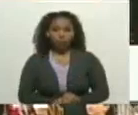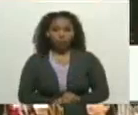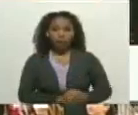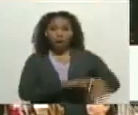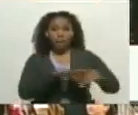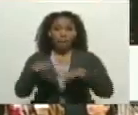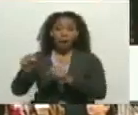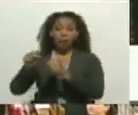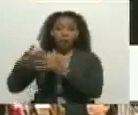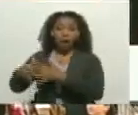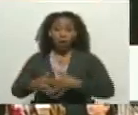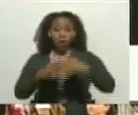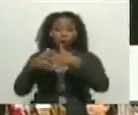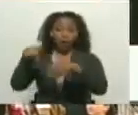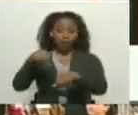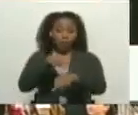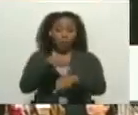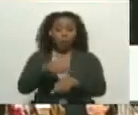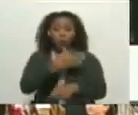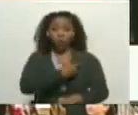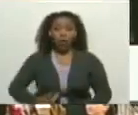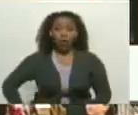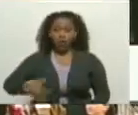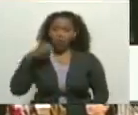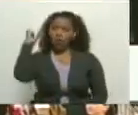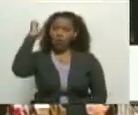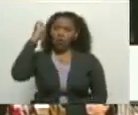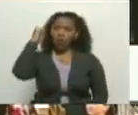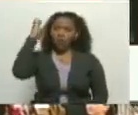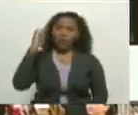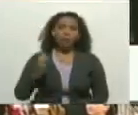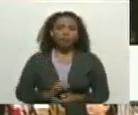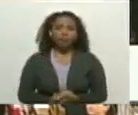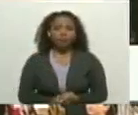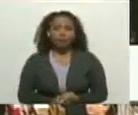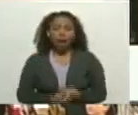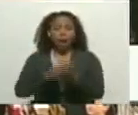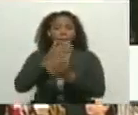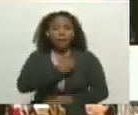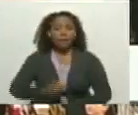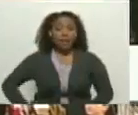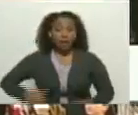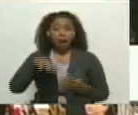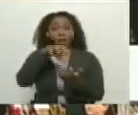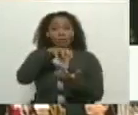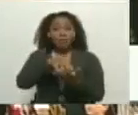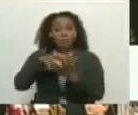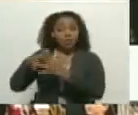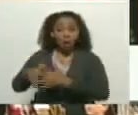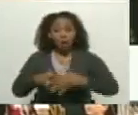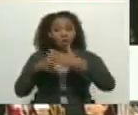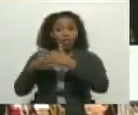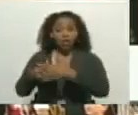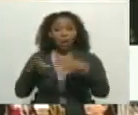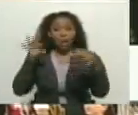El imperio norteamericano en este instante, son dueños de Europa. El presidente de Estados Unidos es el jefe de la Unión